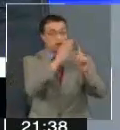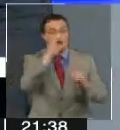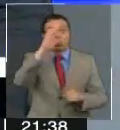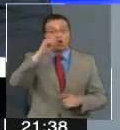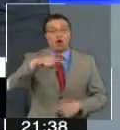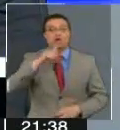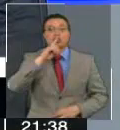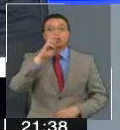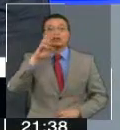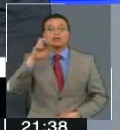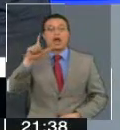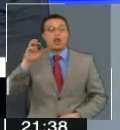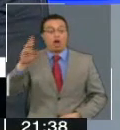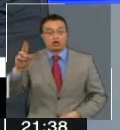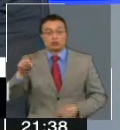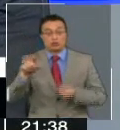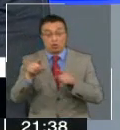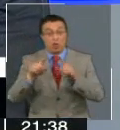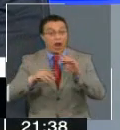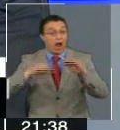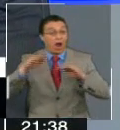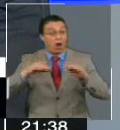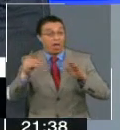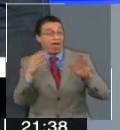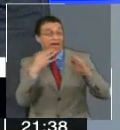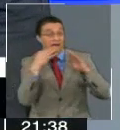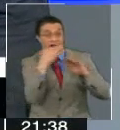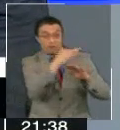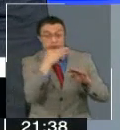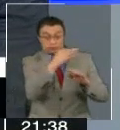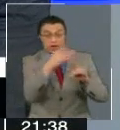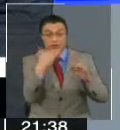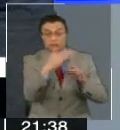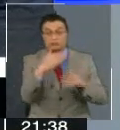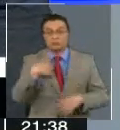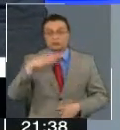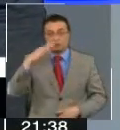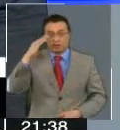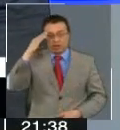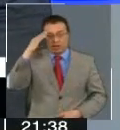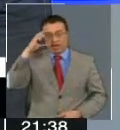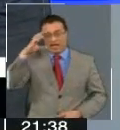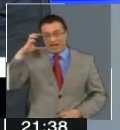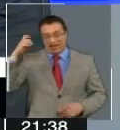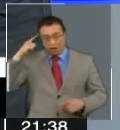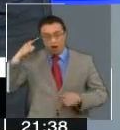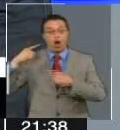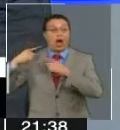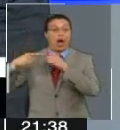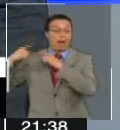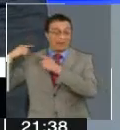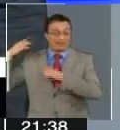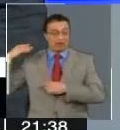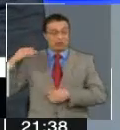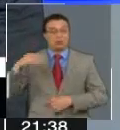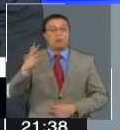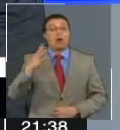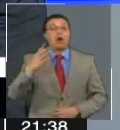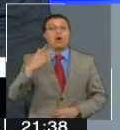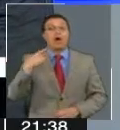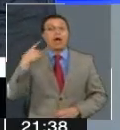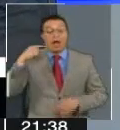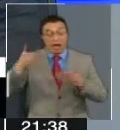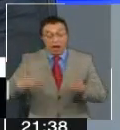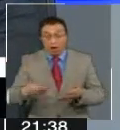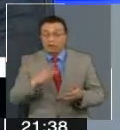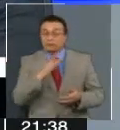Contralor. ¿Alguna vez se las comentó al Contralor? Creo que a Contralores pasado. Creo. ¿A Ramiro Mendoza? No lo podría